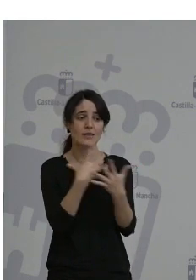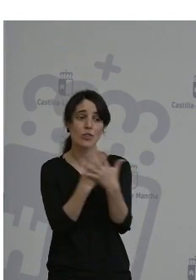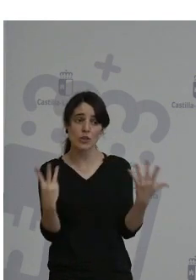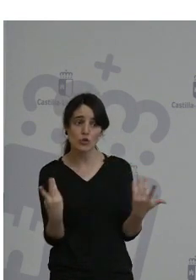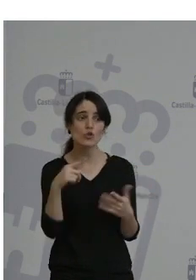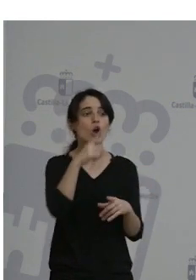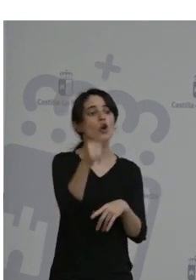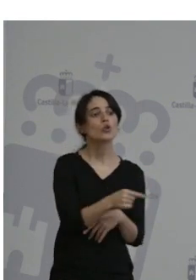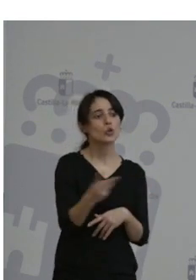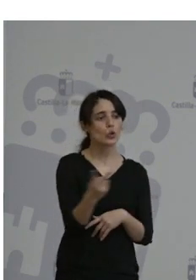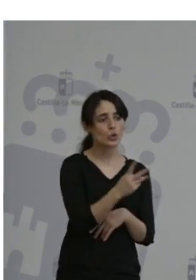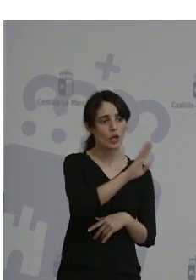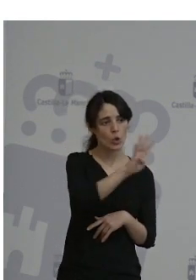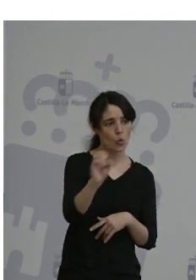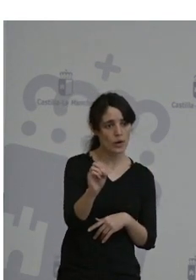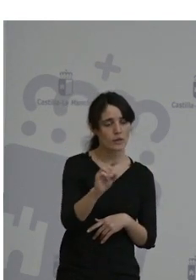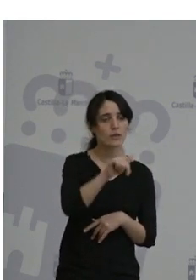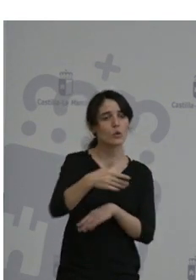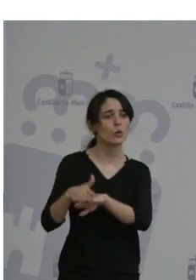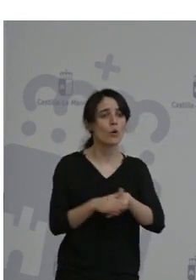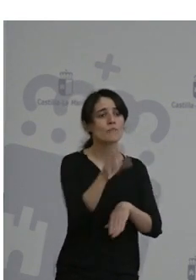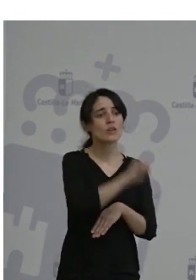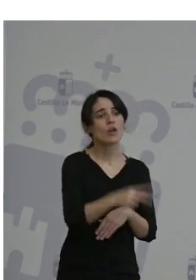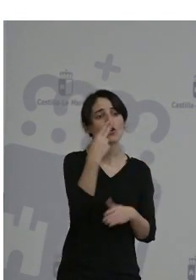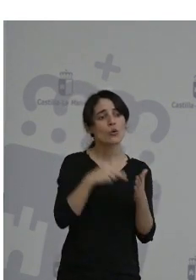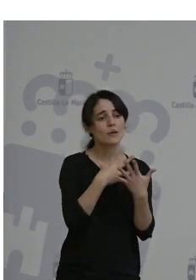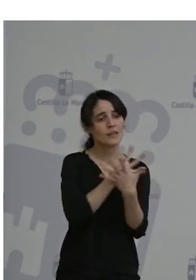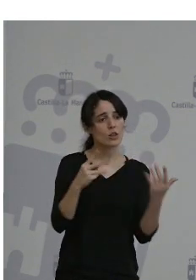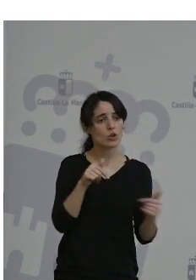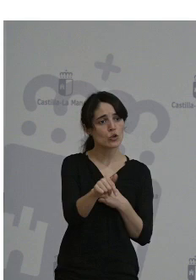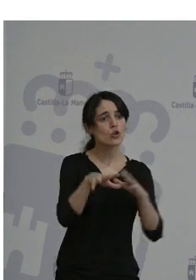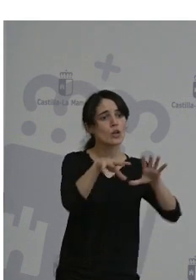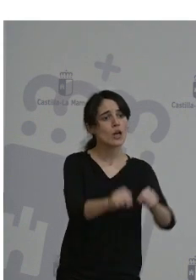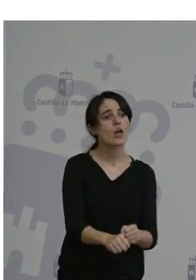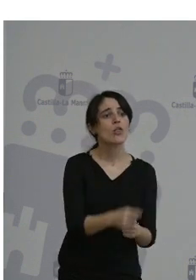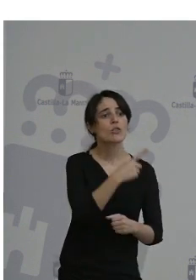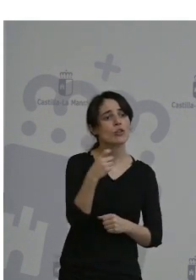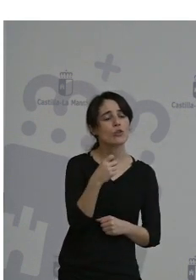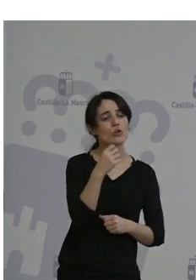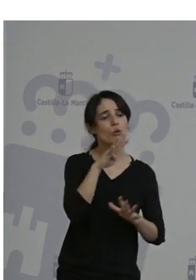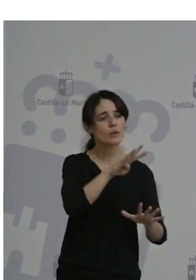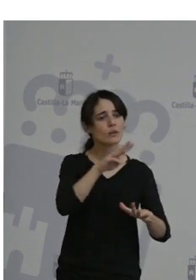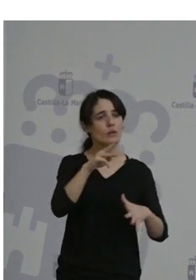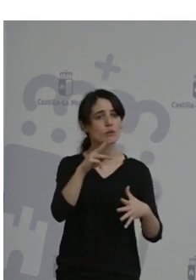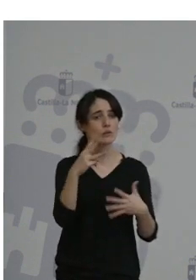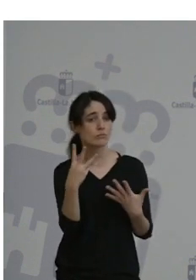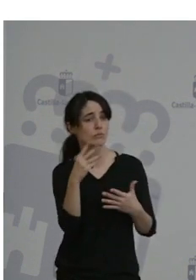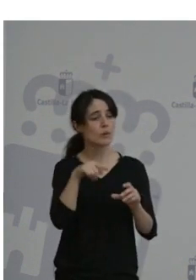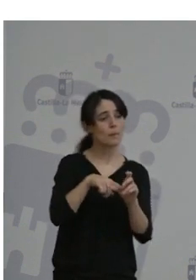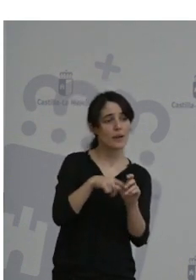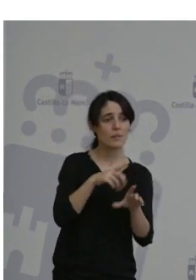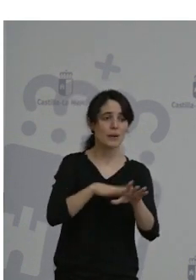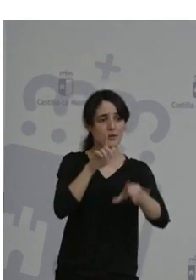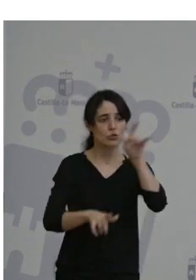Decreto de Oferta de Empleo Público para el año 2018 ha reservado 190 plazas para personas con discapacidad intelectual del ámbito del